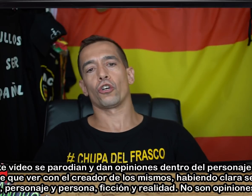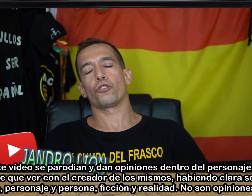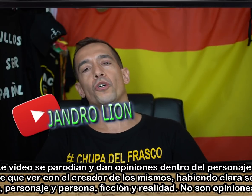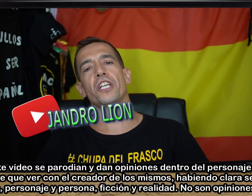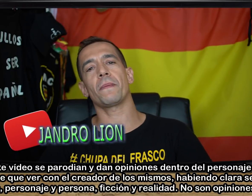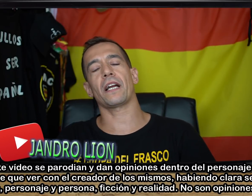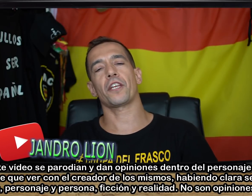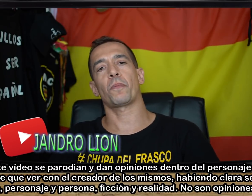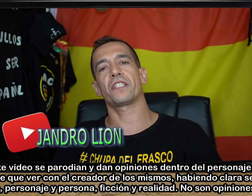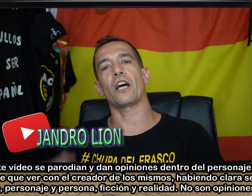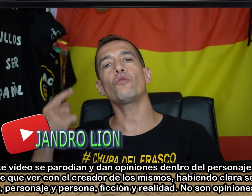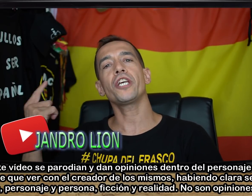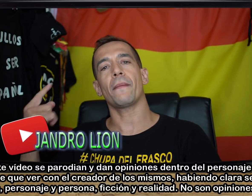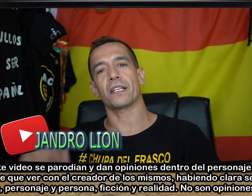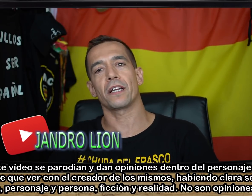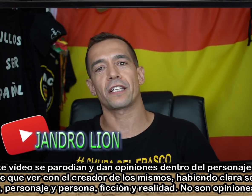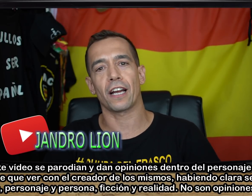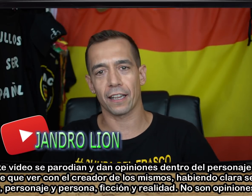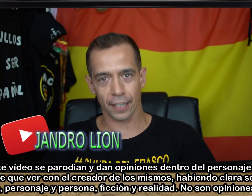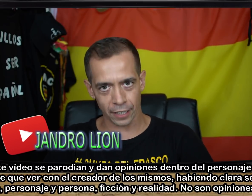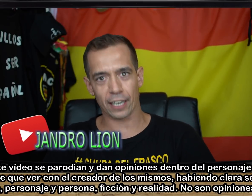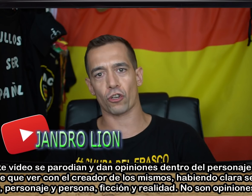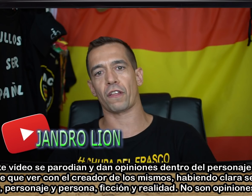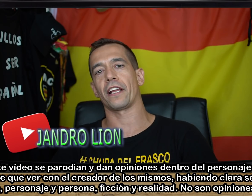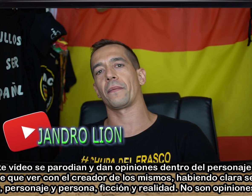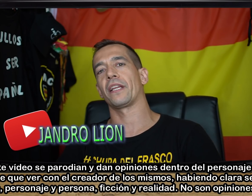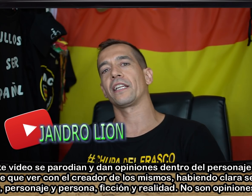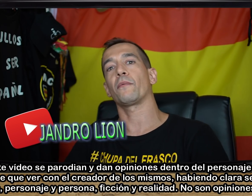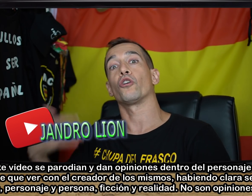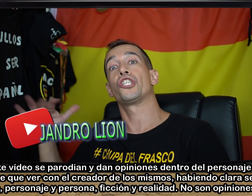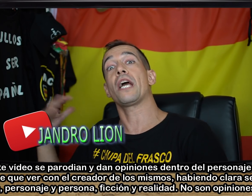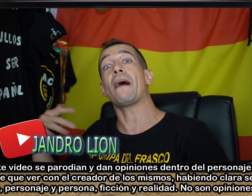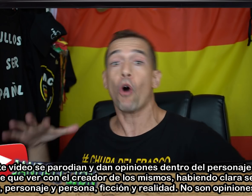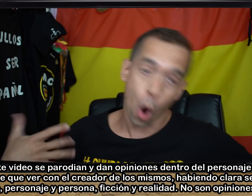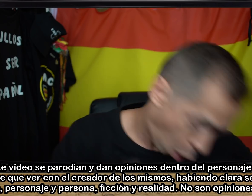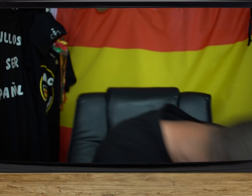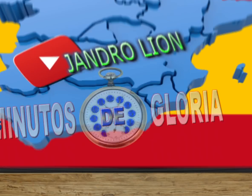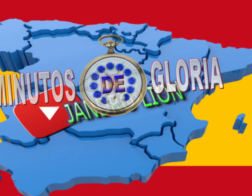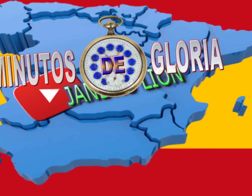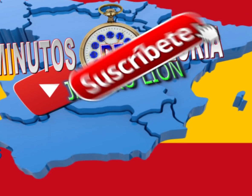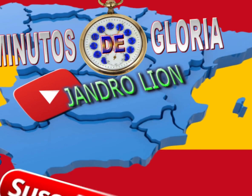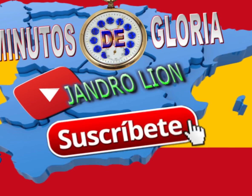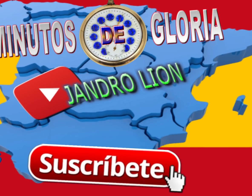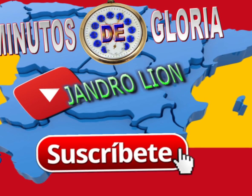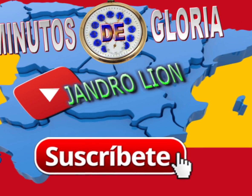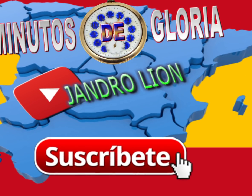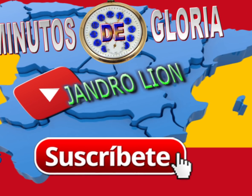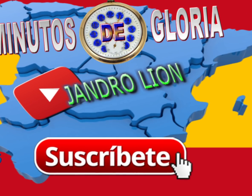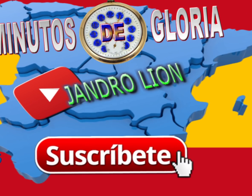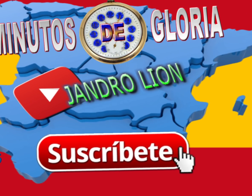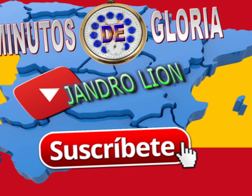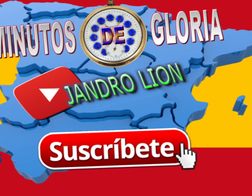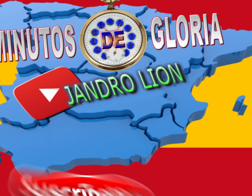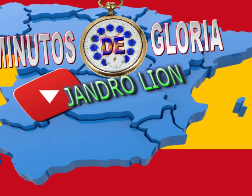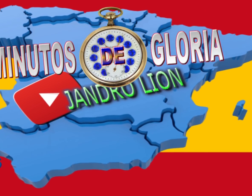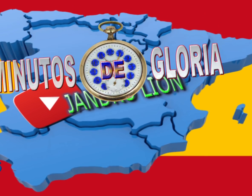¿Qué pasa, troncos? Muchísimas gracias por estar un día más en este canal de crítica social y reivindicativo llamado Minutos de